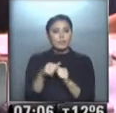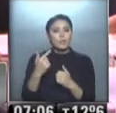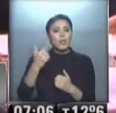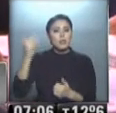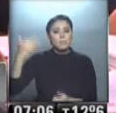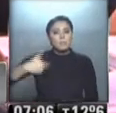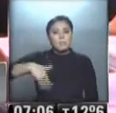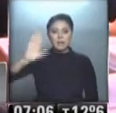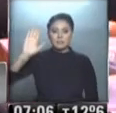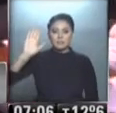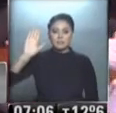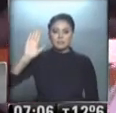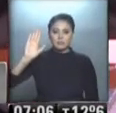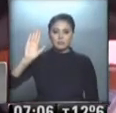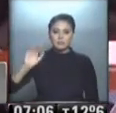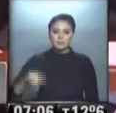aumentar